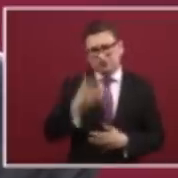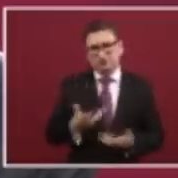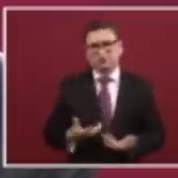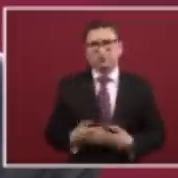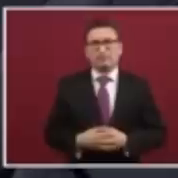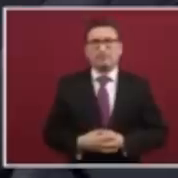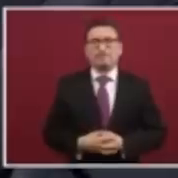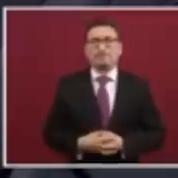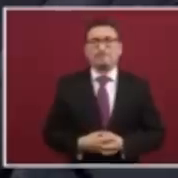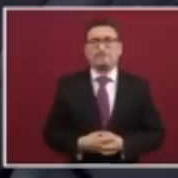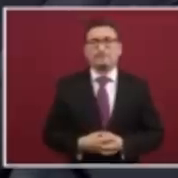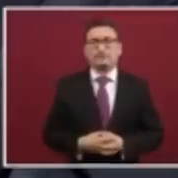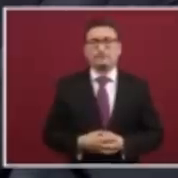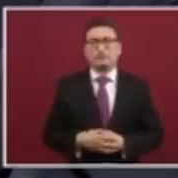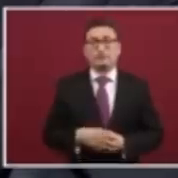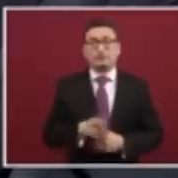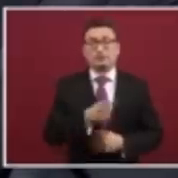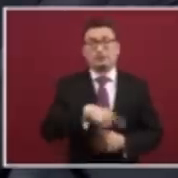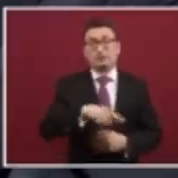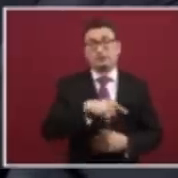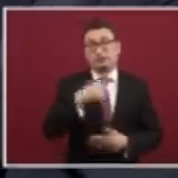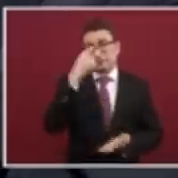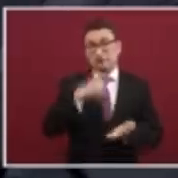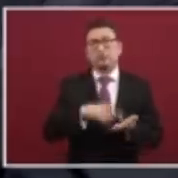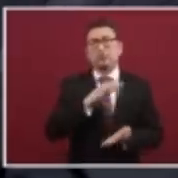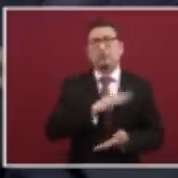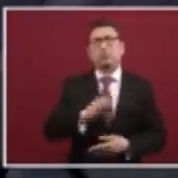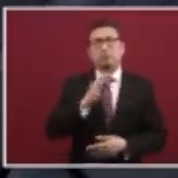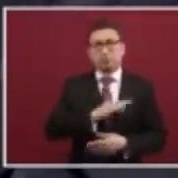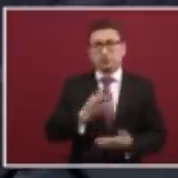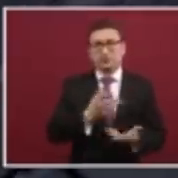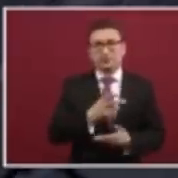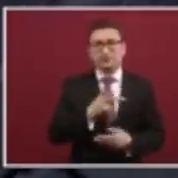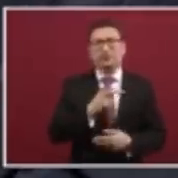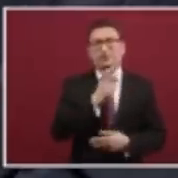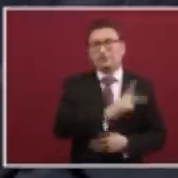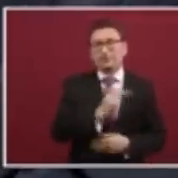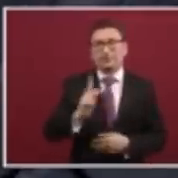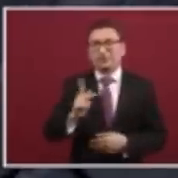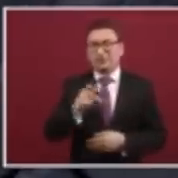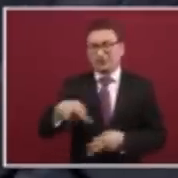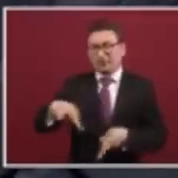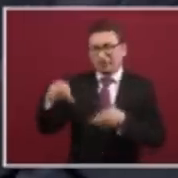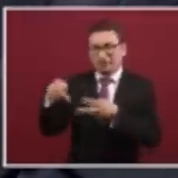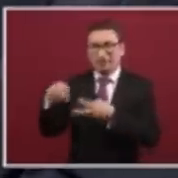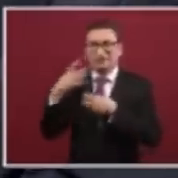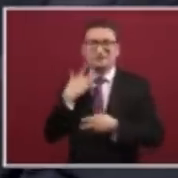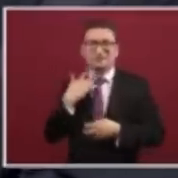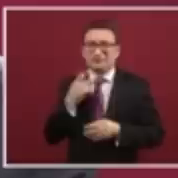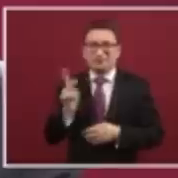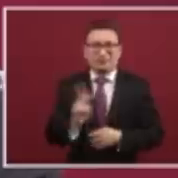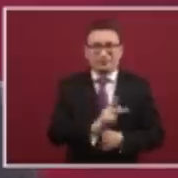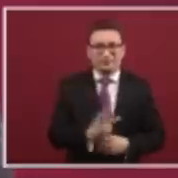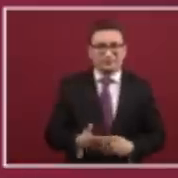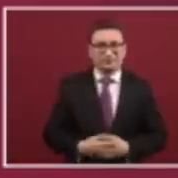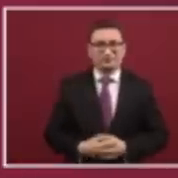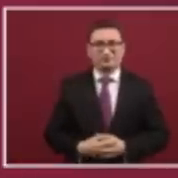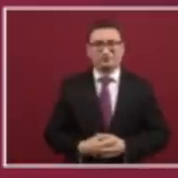que iban a poder. Eso es lo del huachicol que les decía. Entonces,